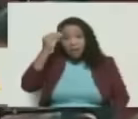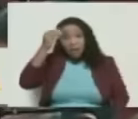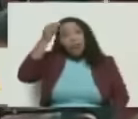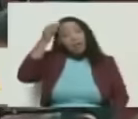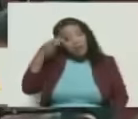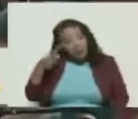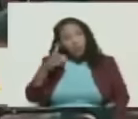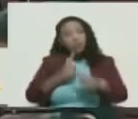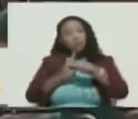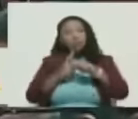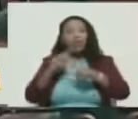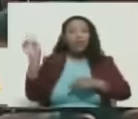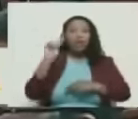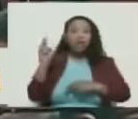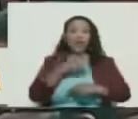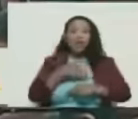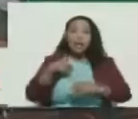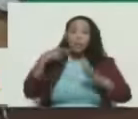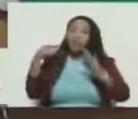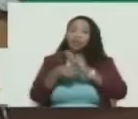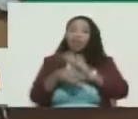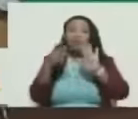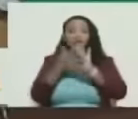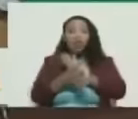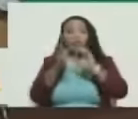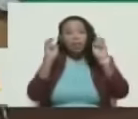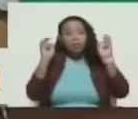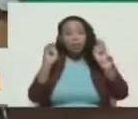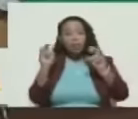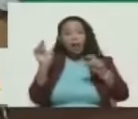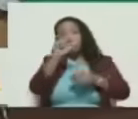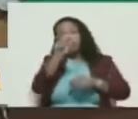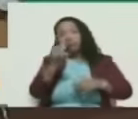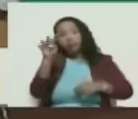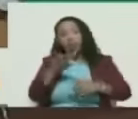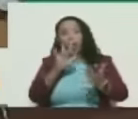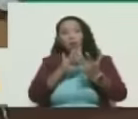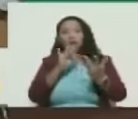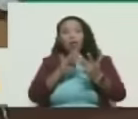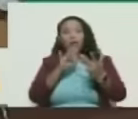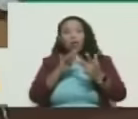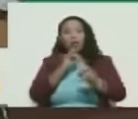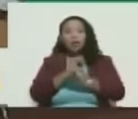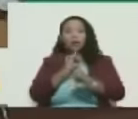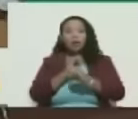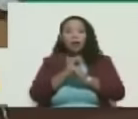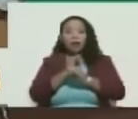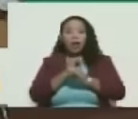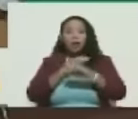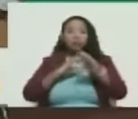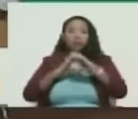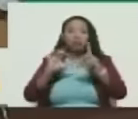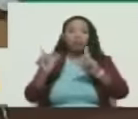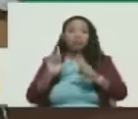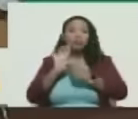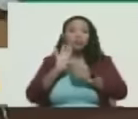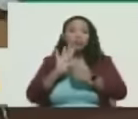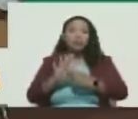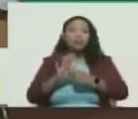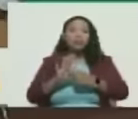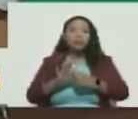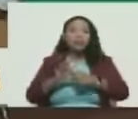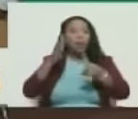el que quiere aprender y profundizar sobre el tema, se conecte por redes sociales y por medios de comunicación a esta gran